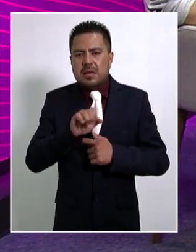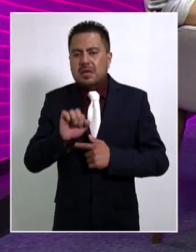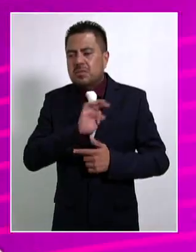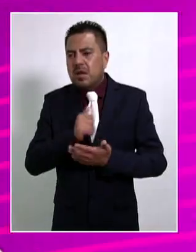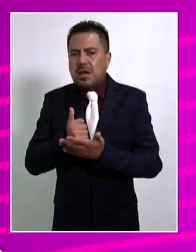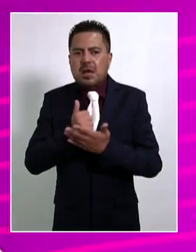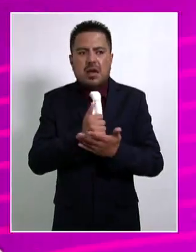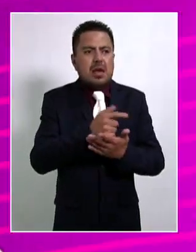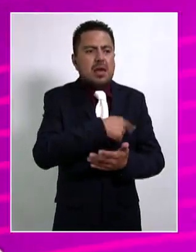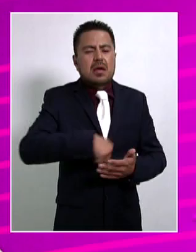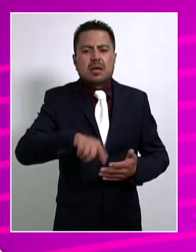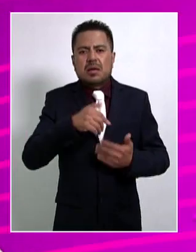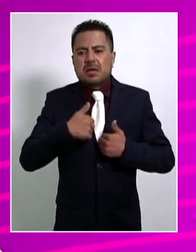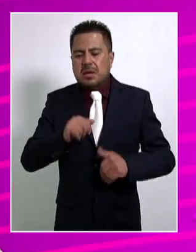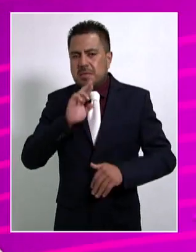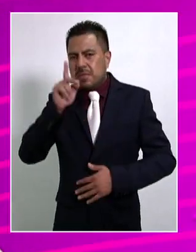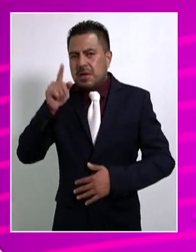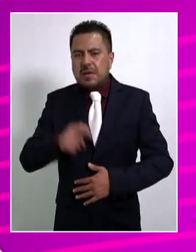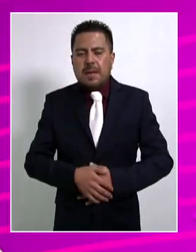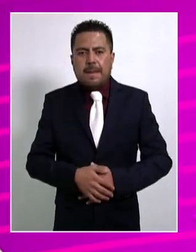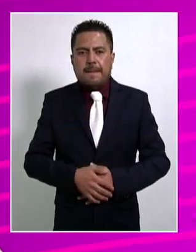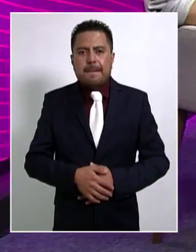a los demás a entenderla mejor también.